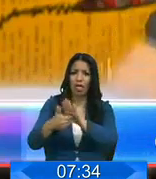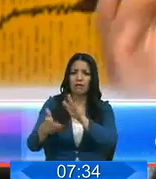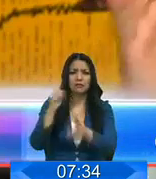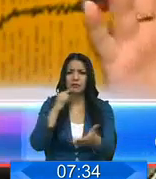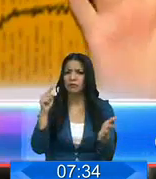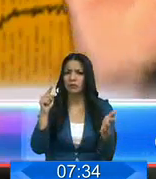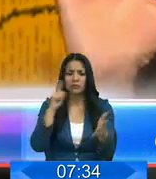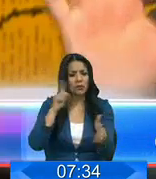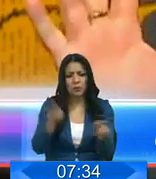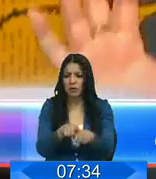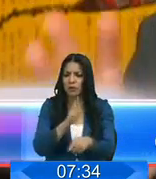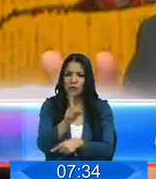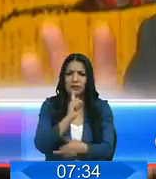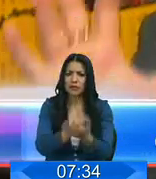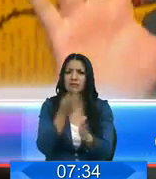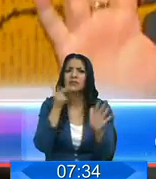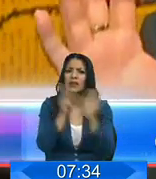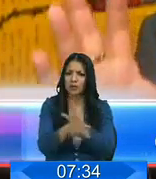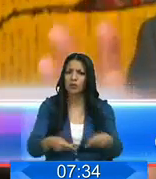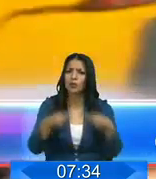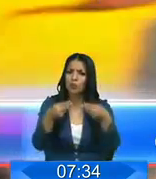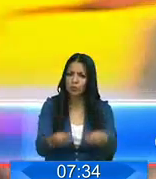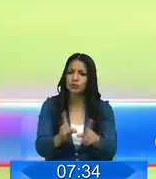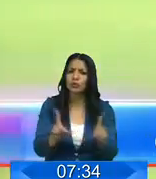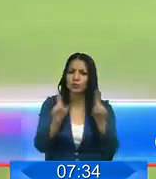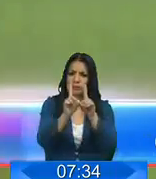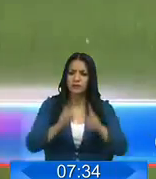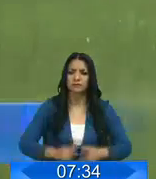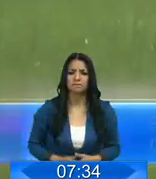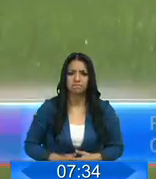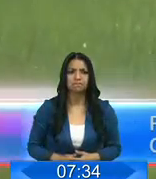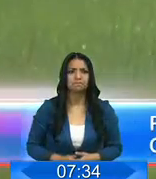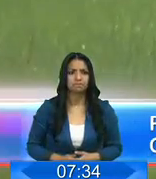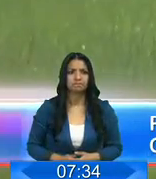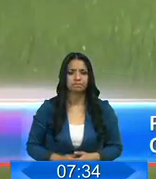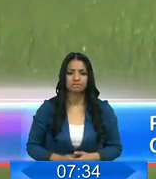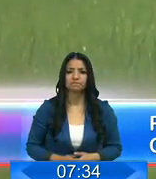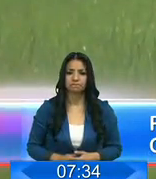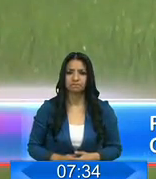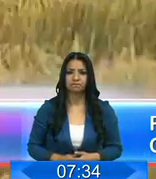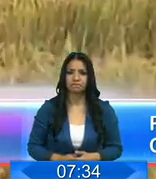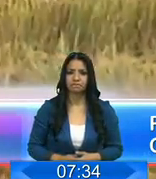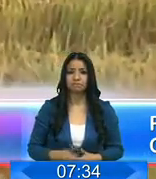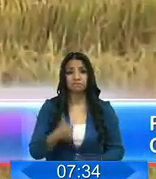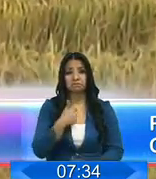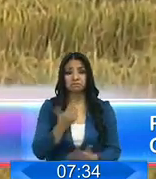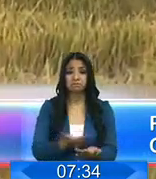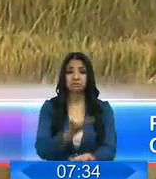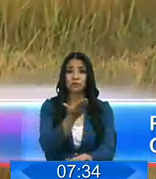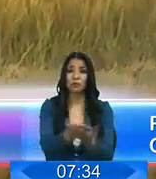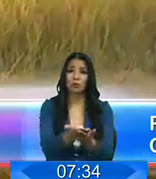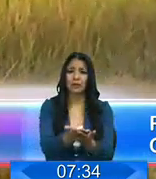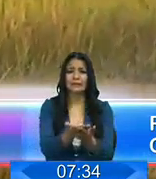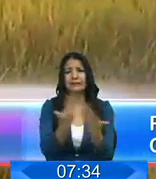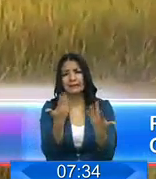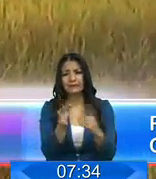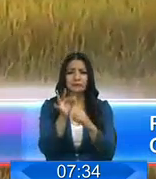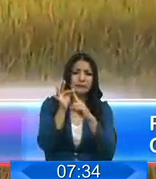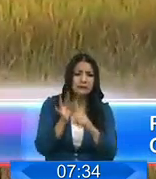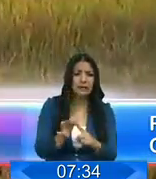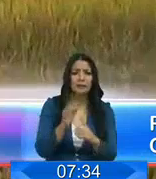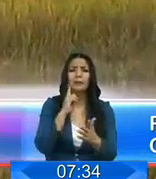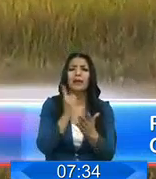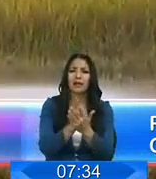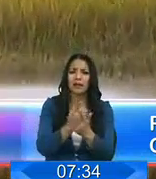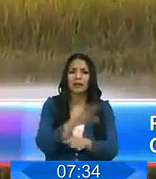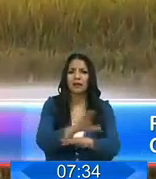denunciar con papeles, con documentos. Asegura que él no viene a hablar de propuestas coyunturales para apuntalar